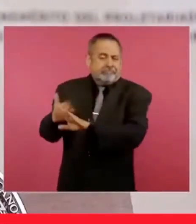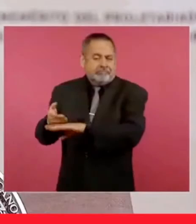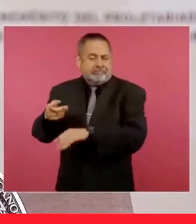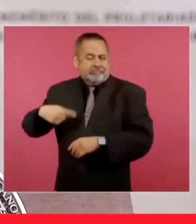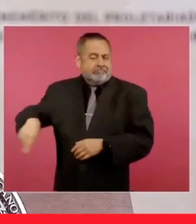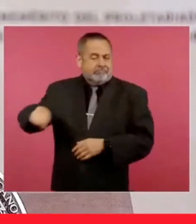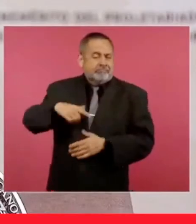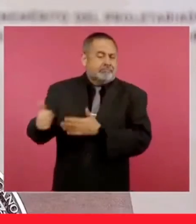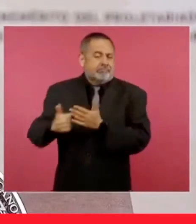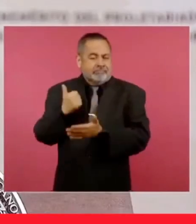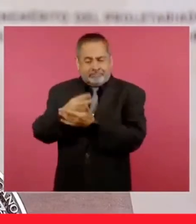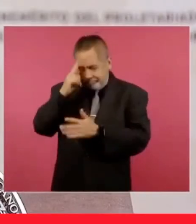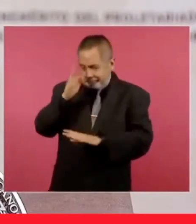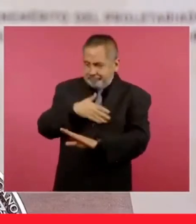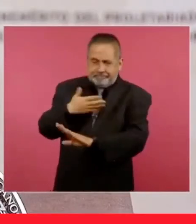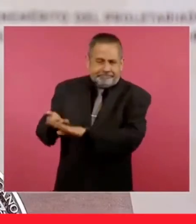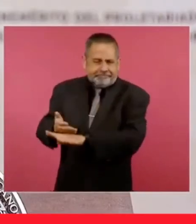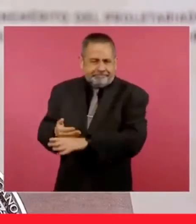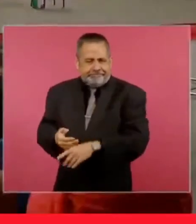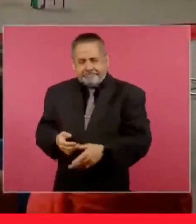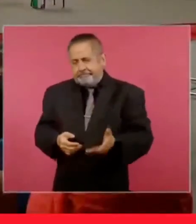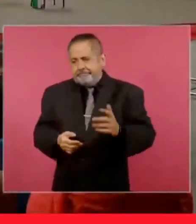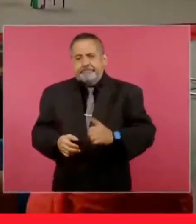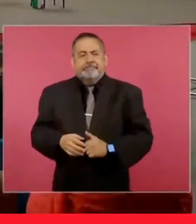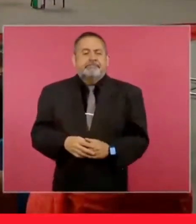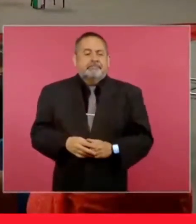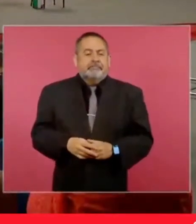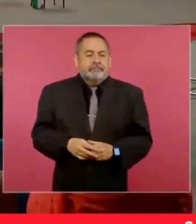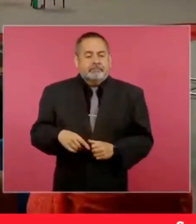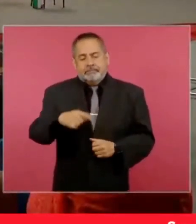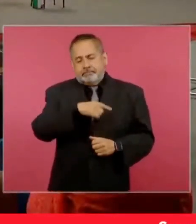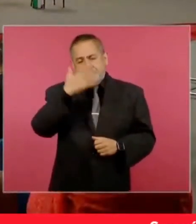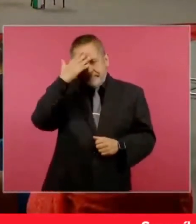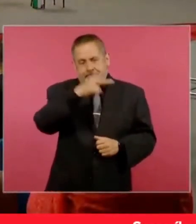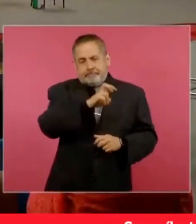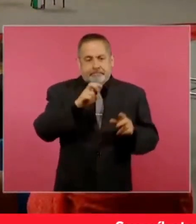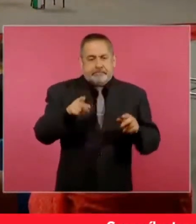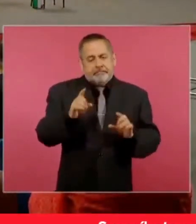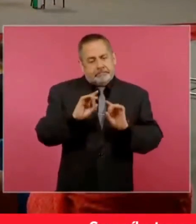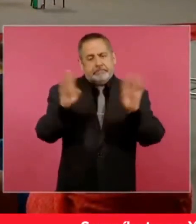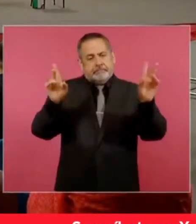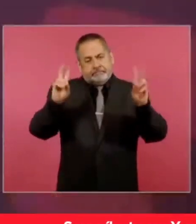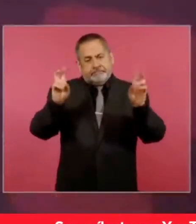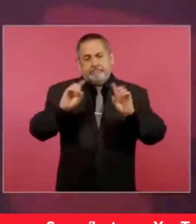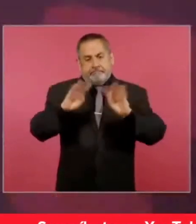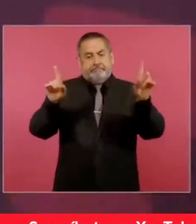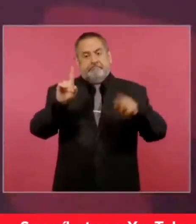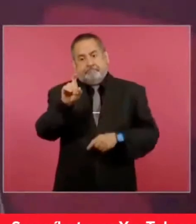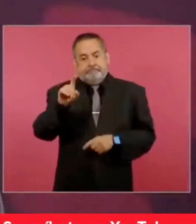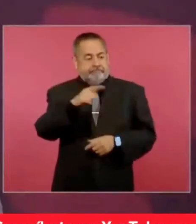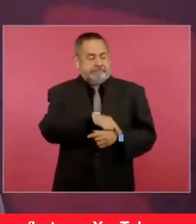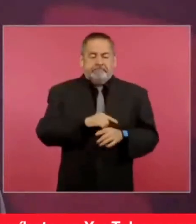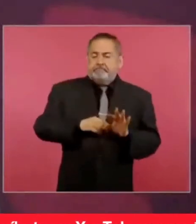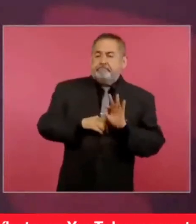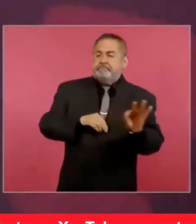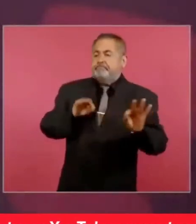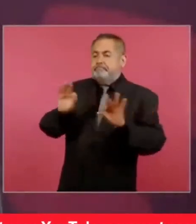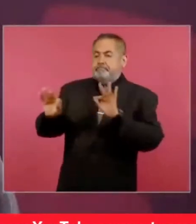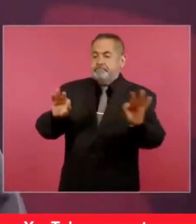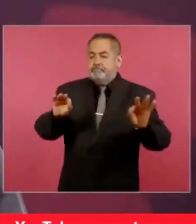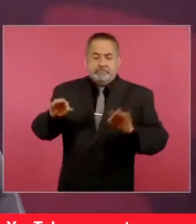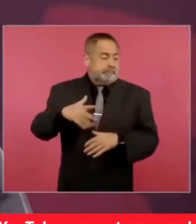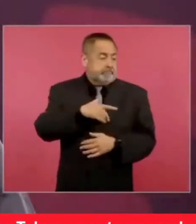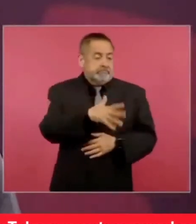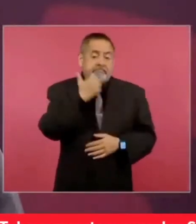de México. Y en un tema, como ya sabemos, que utilizan temas sensibles para generar miedo. Es